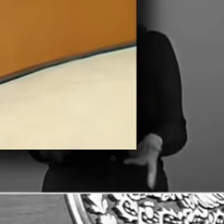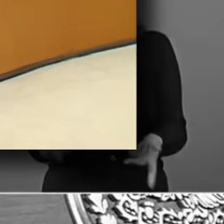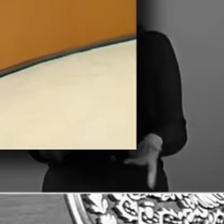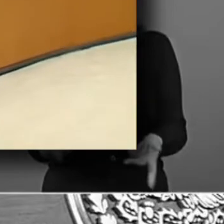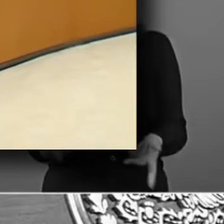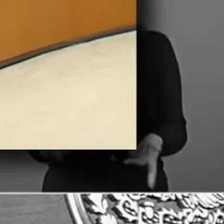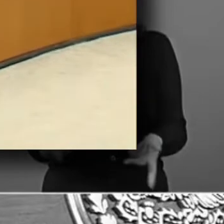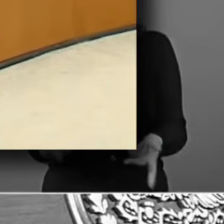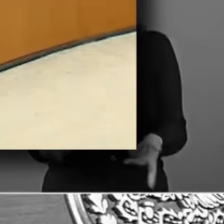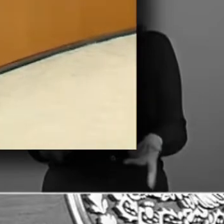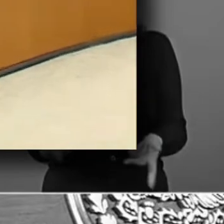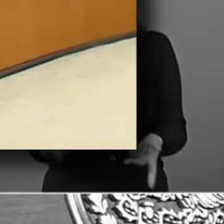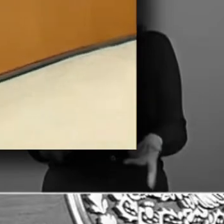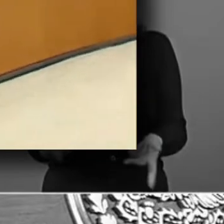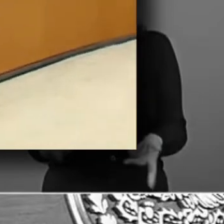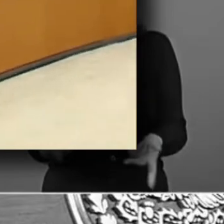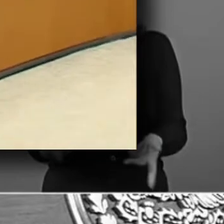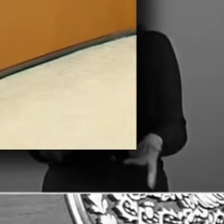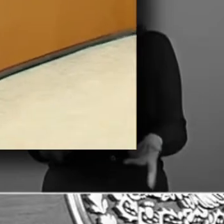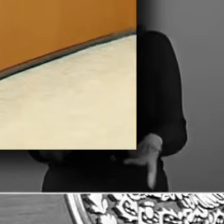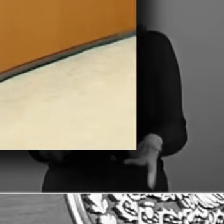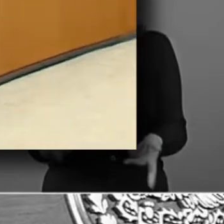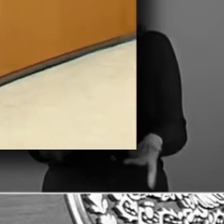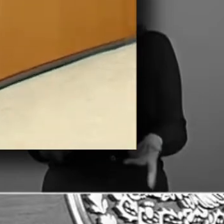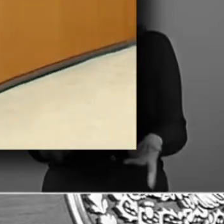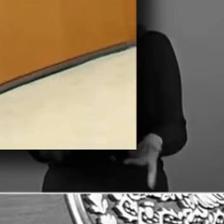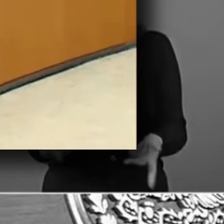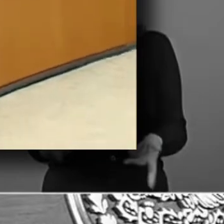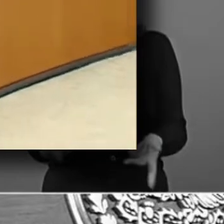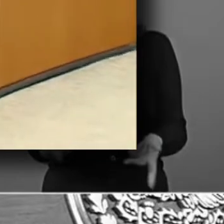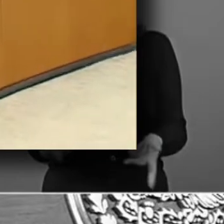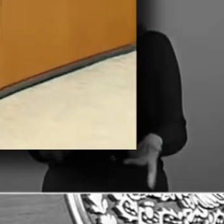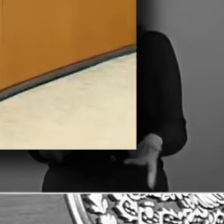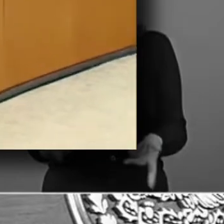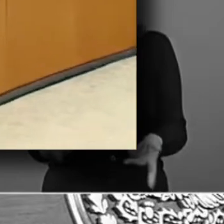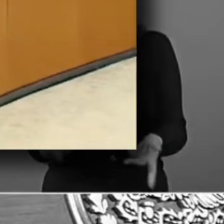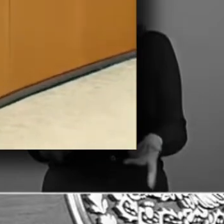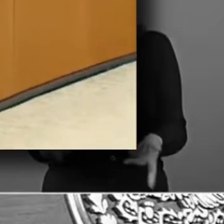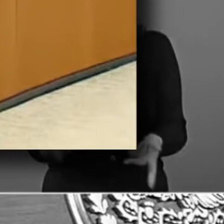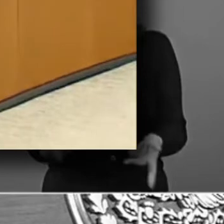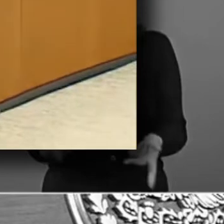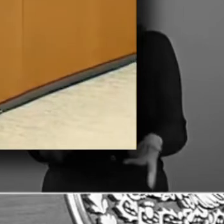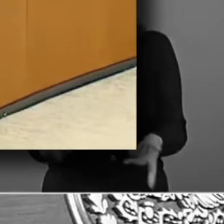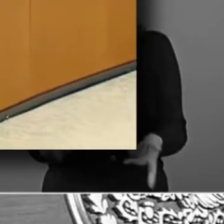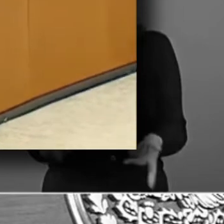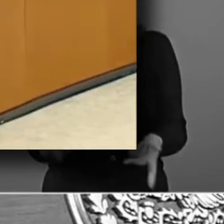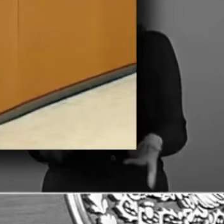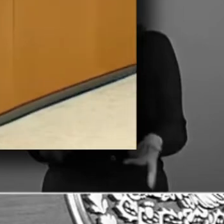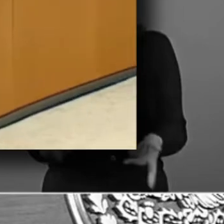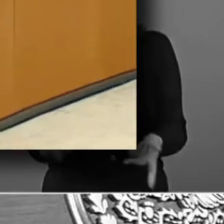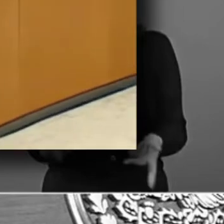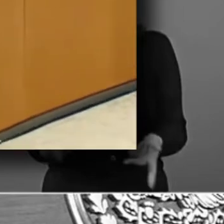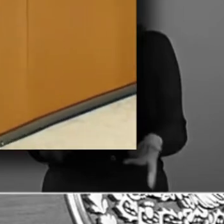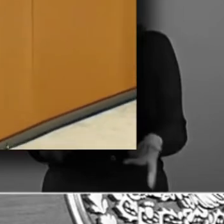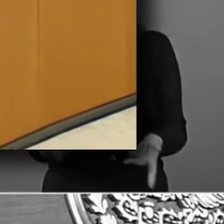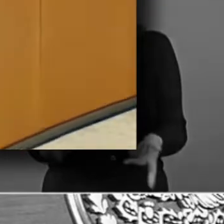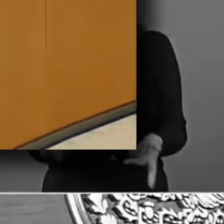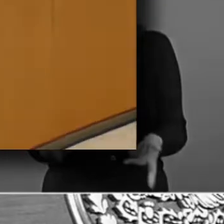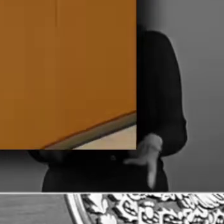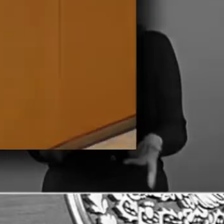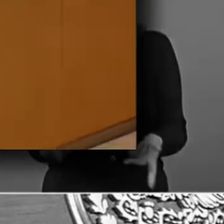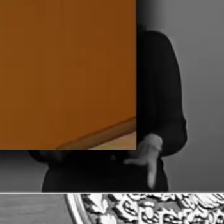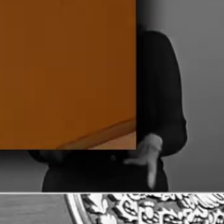Transformación! ¡Mueran los neoliberales conservadores! ¡Fuera Lorenzo Córdoba, del INE, a favor de la